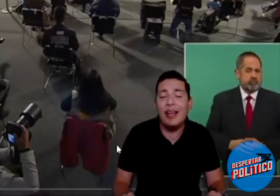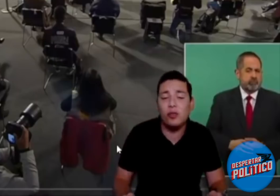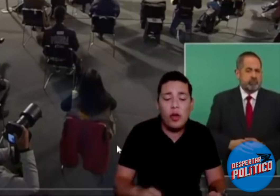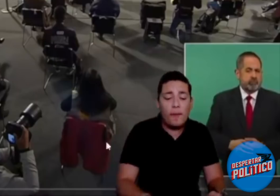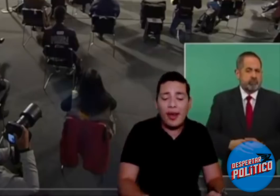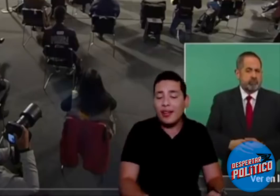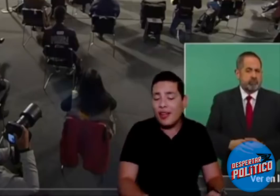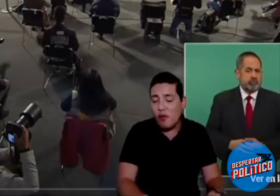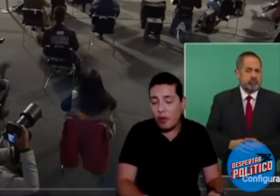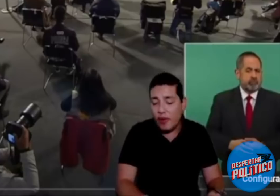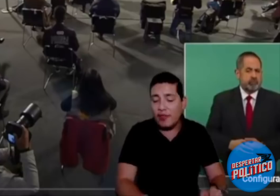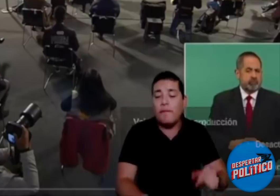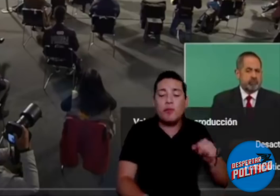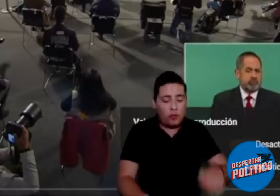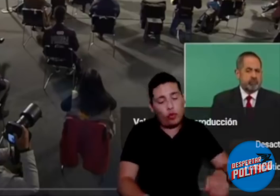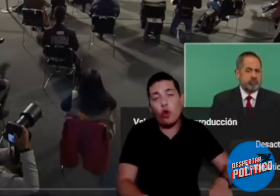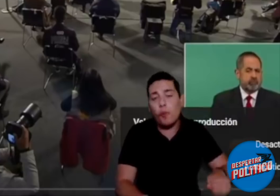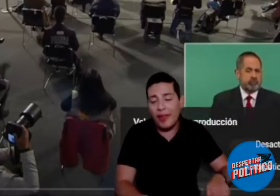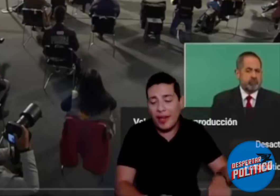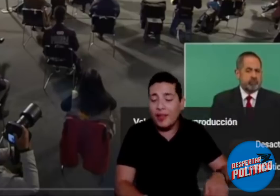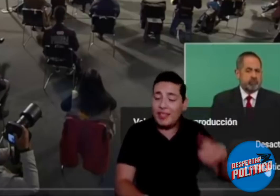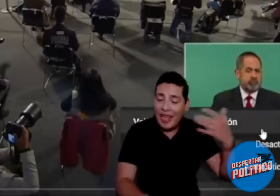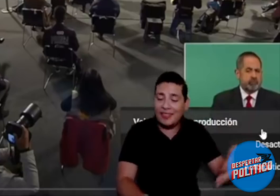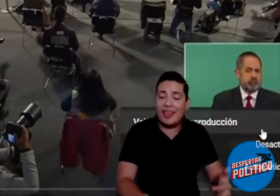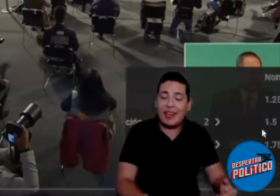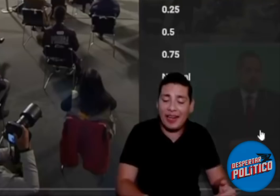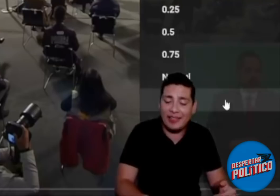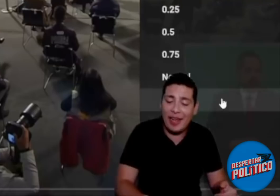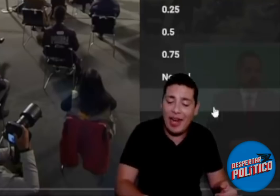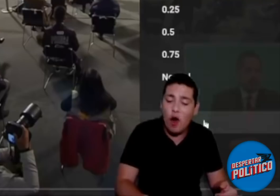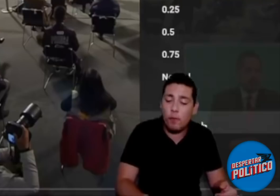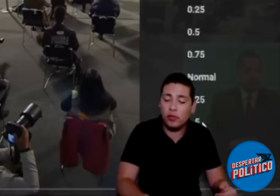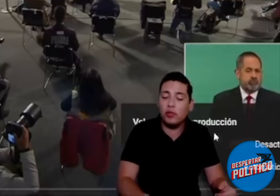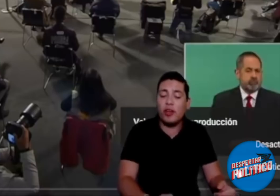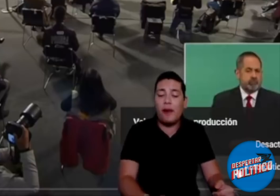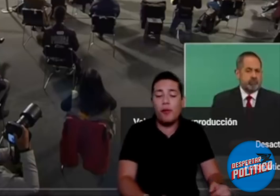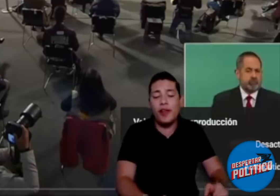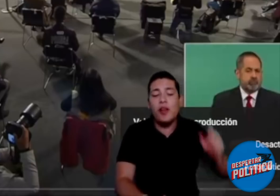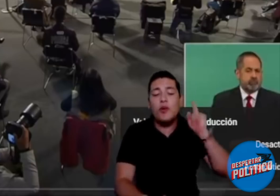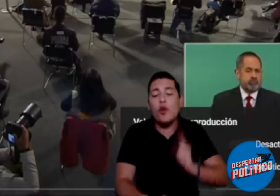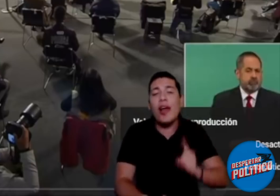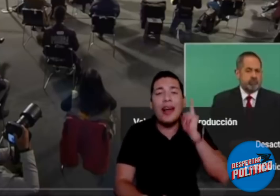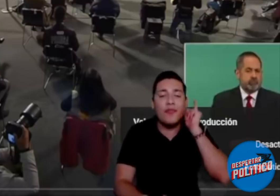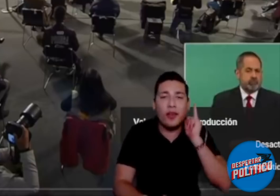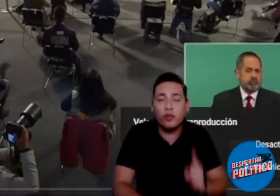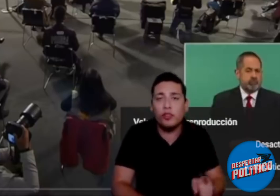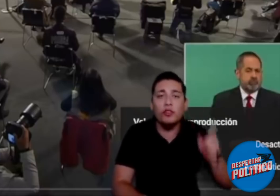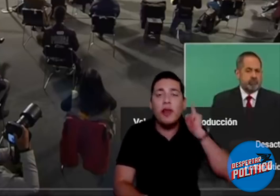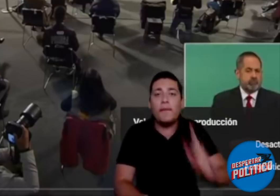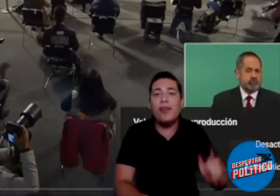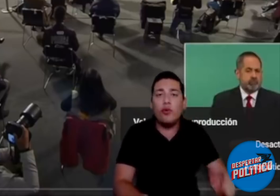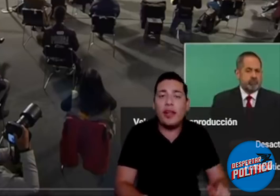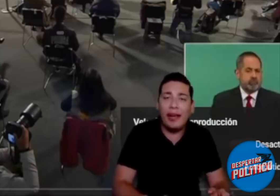este caso, para que de nueva cuenta, toco madera, si es que regresa la oposición al poder, no hagan